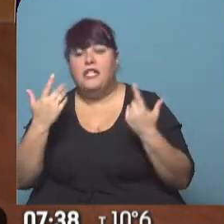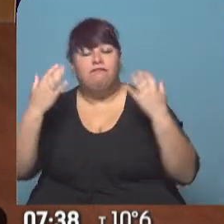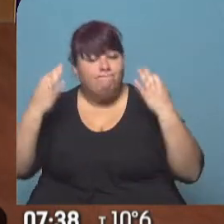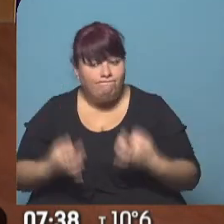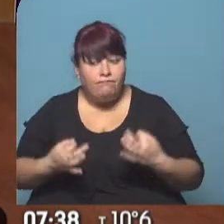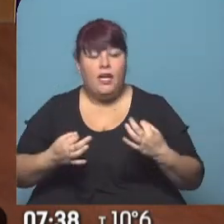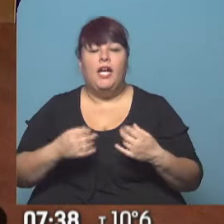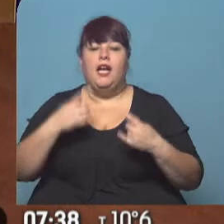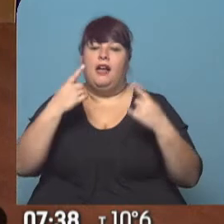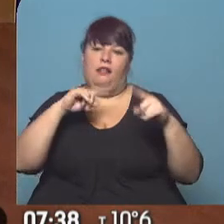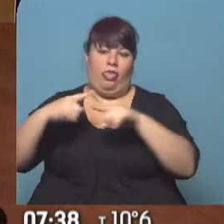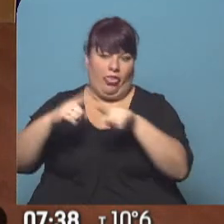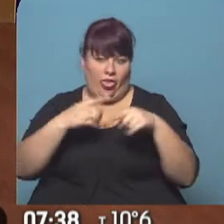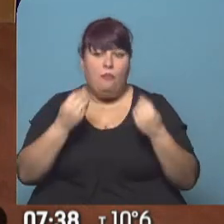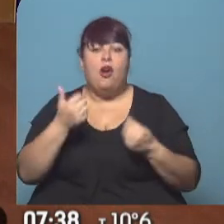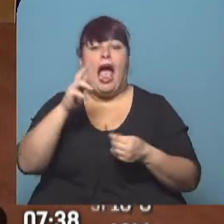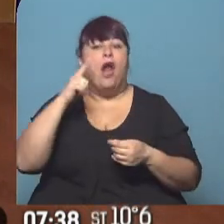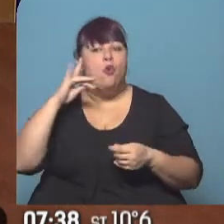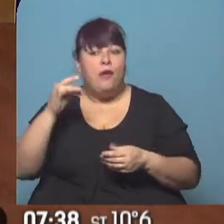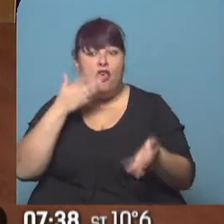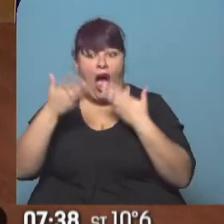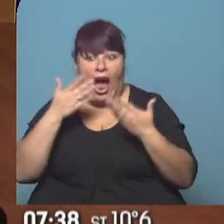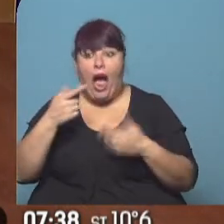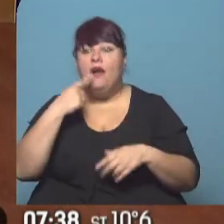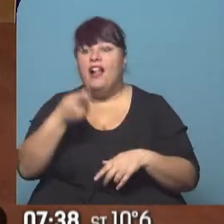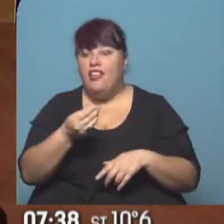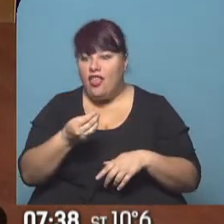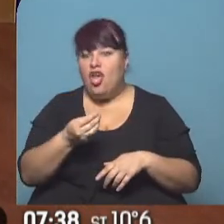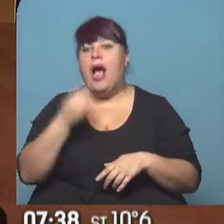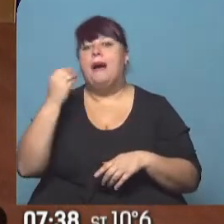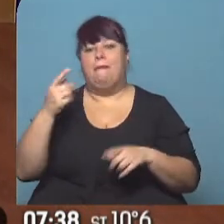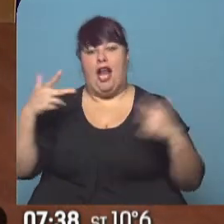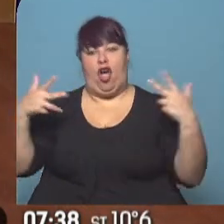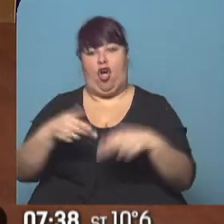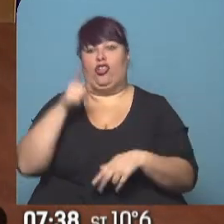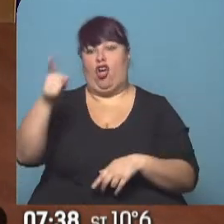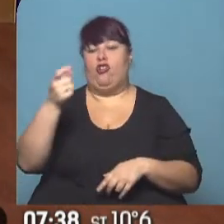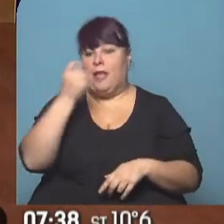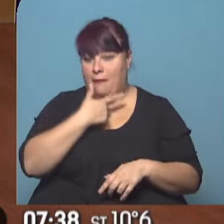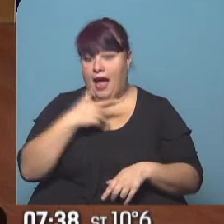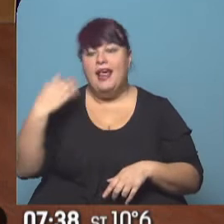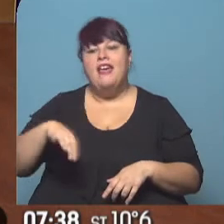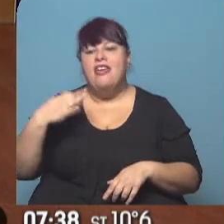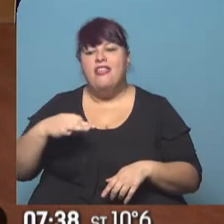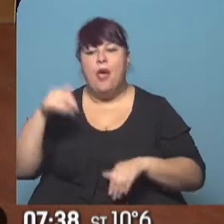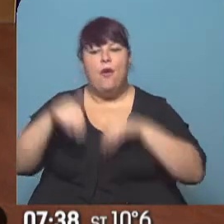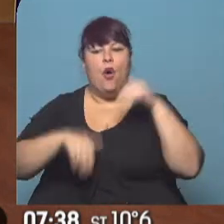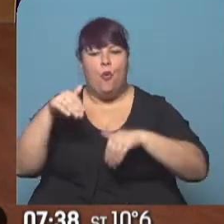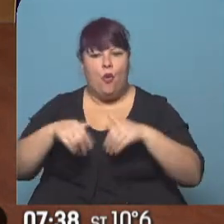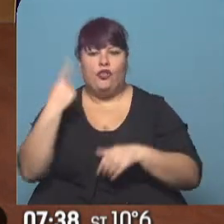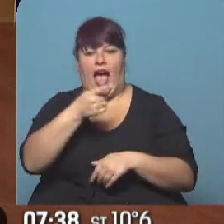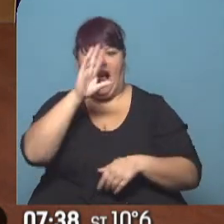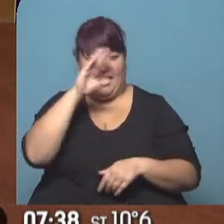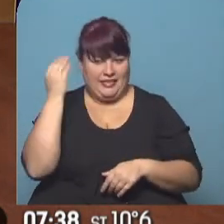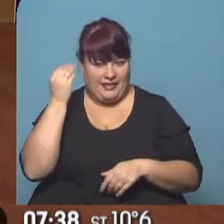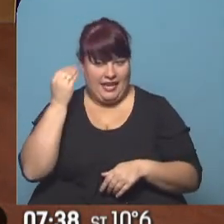es que se generó discusión. ¿Por qué? Porque Argumedo hizo declaraciones y dijo que para frenar al macrismo lo que hay que hacer es votar a